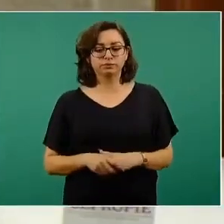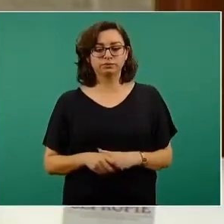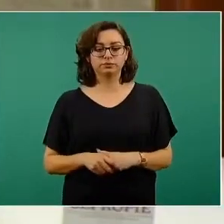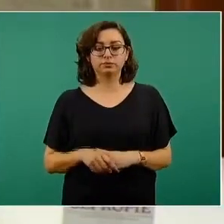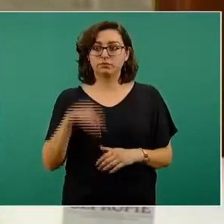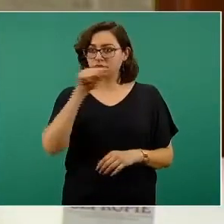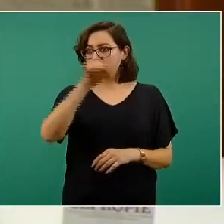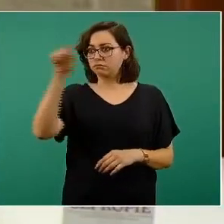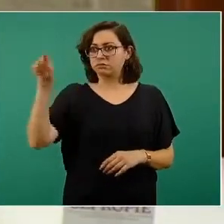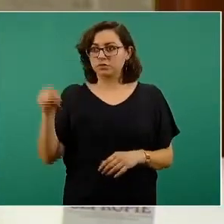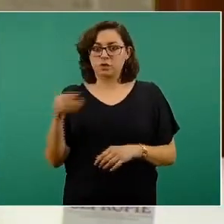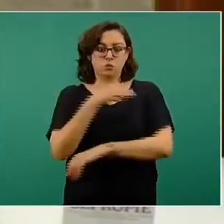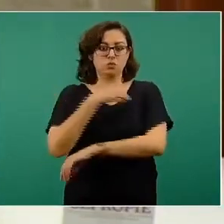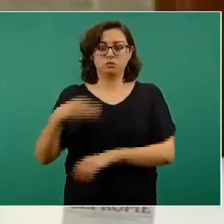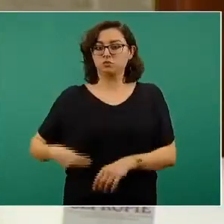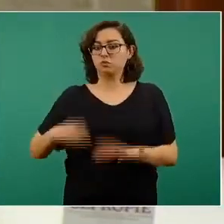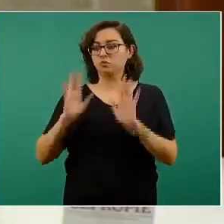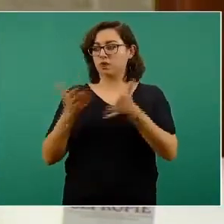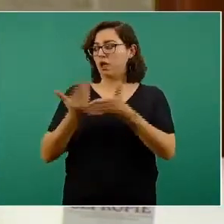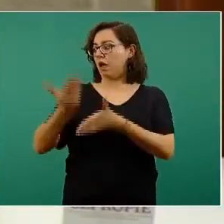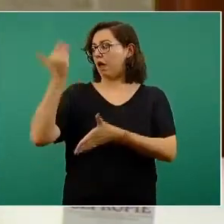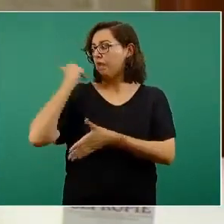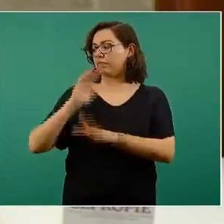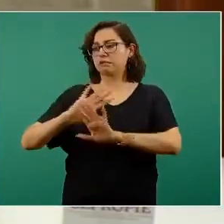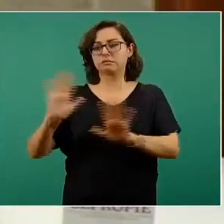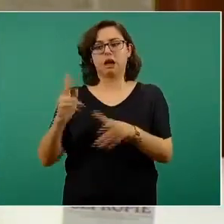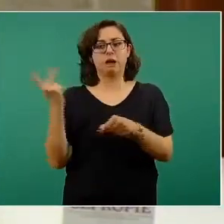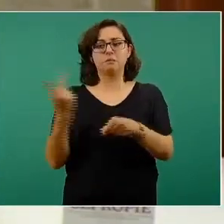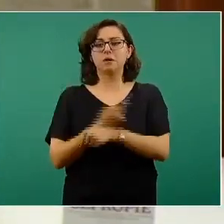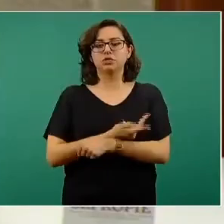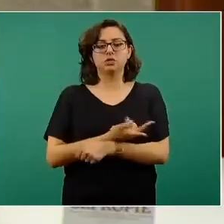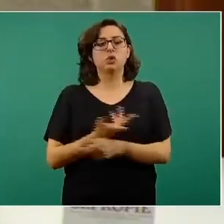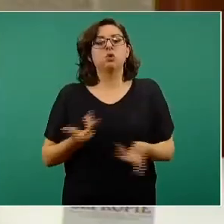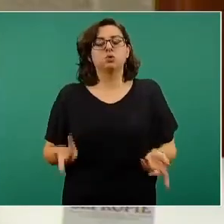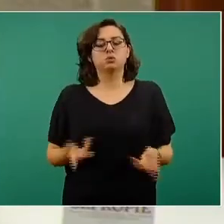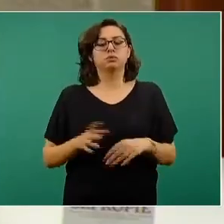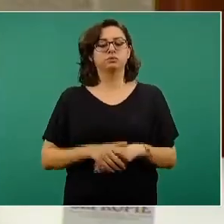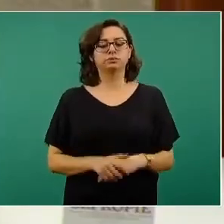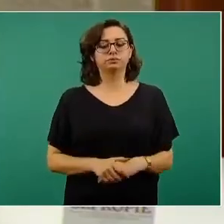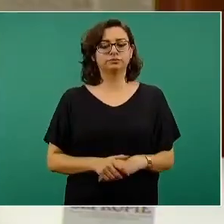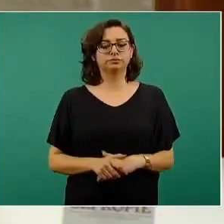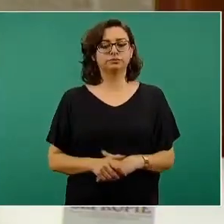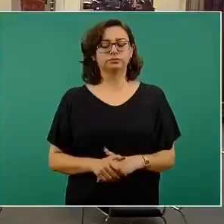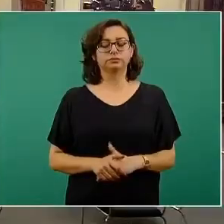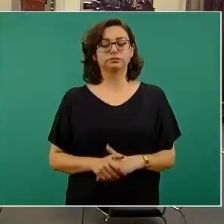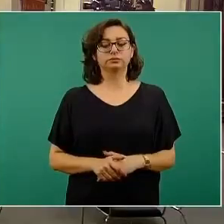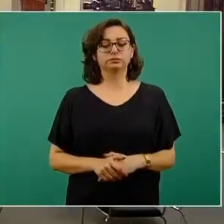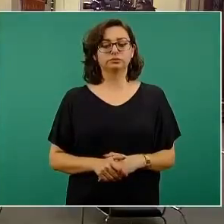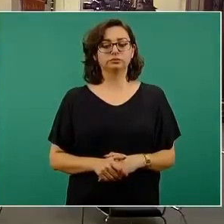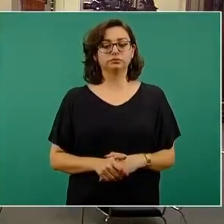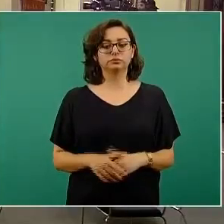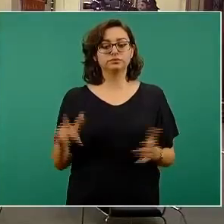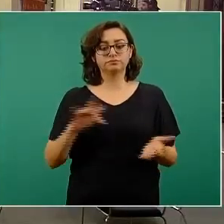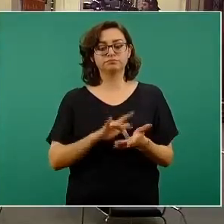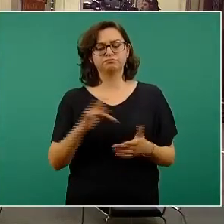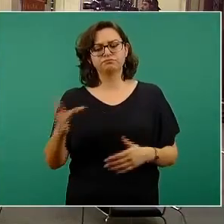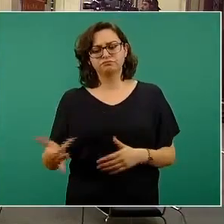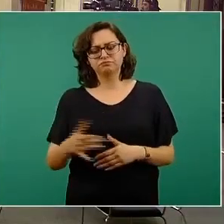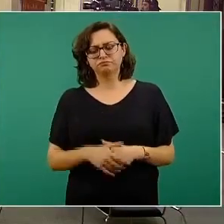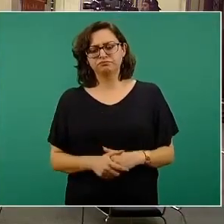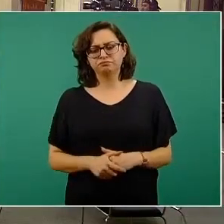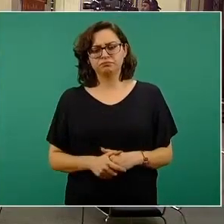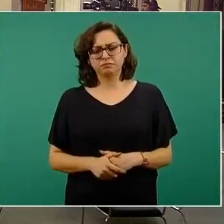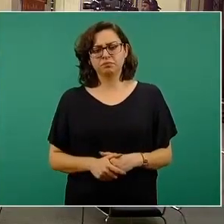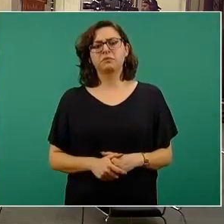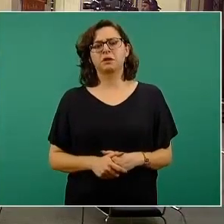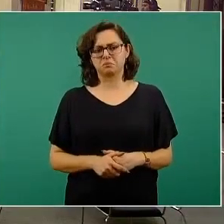municipios donde ya no alcanzaron estas personas adultas mayores? Gracias por la pregunta. También